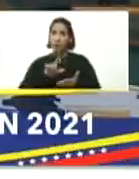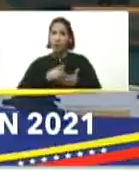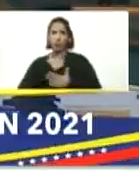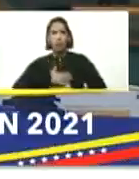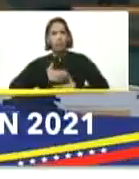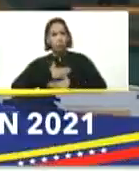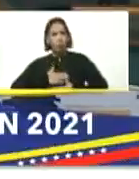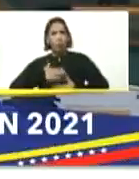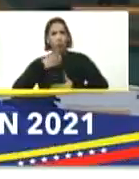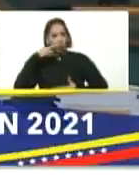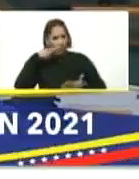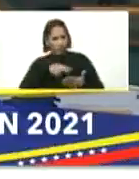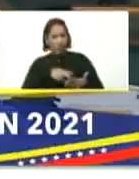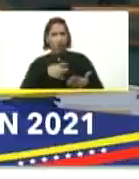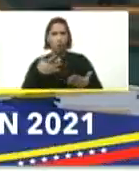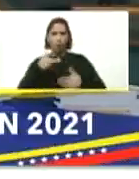disfrútalo,